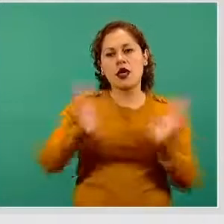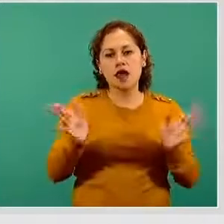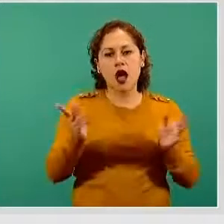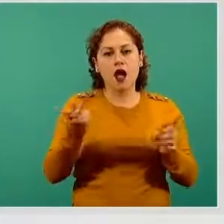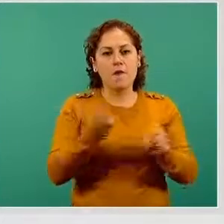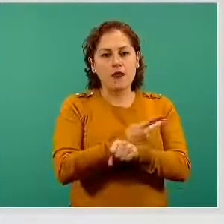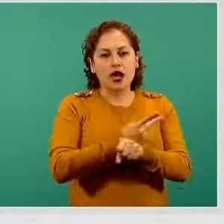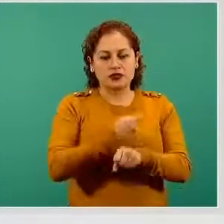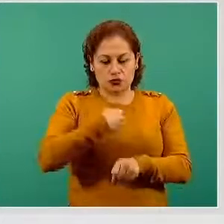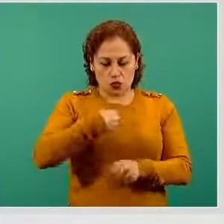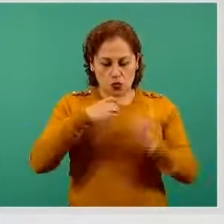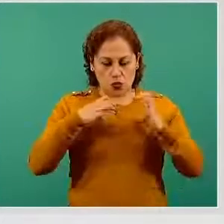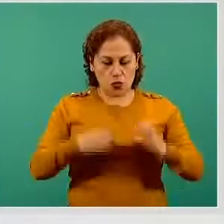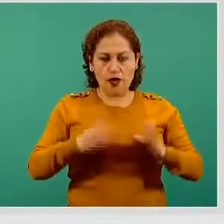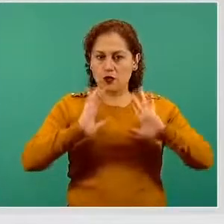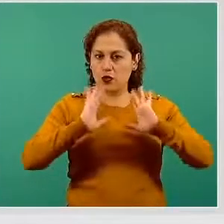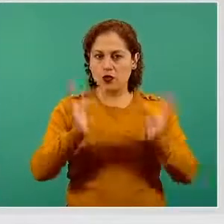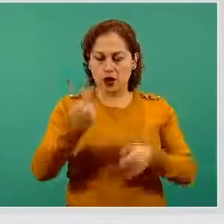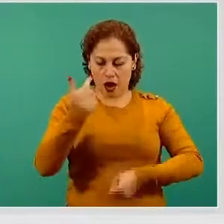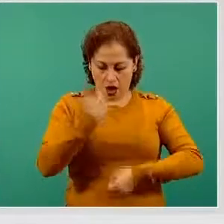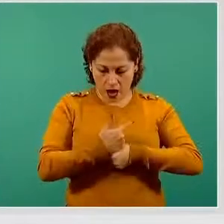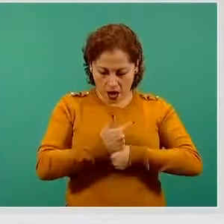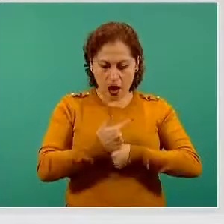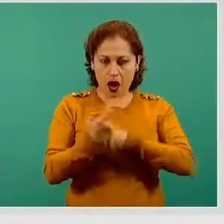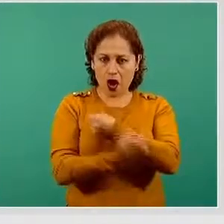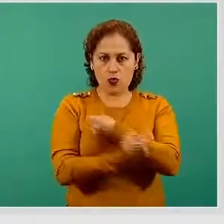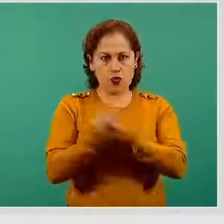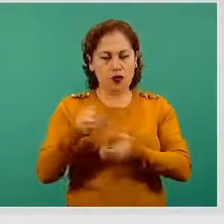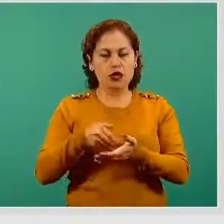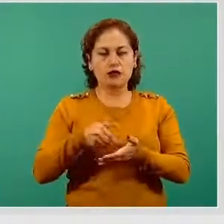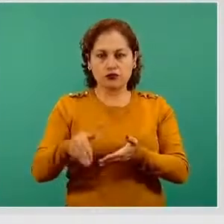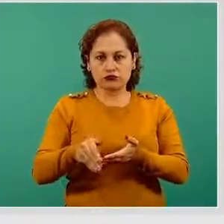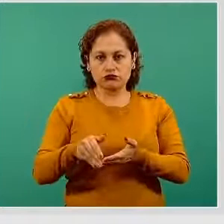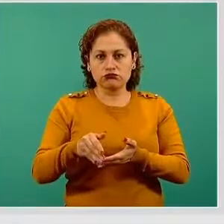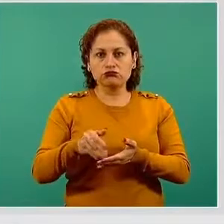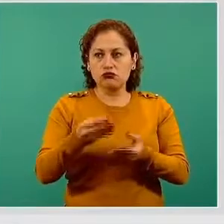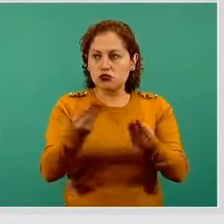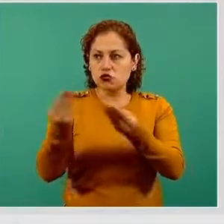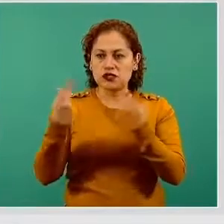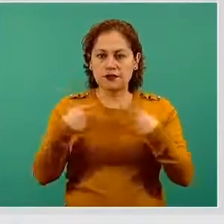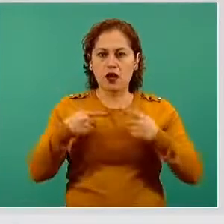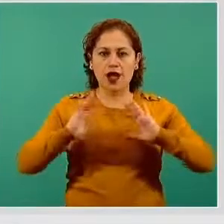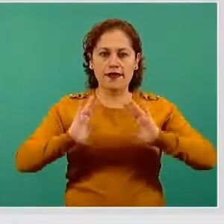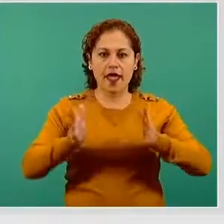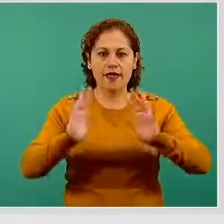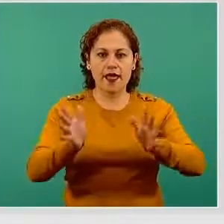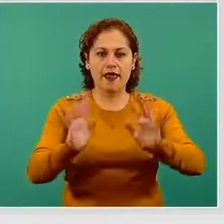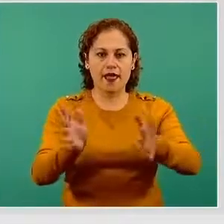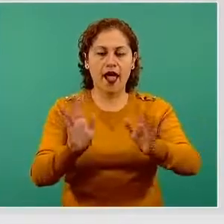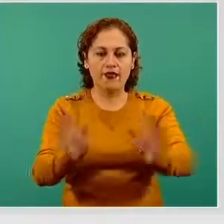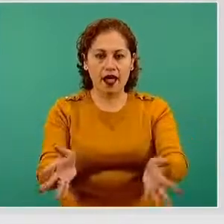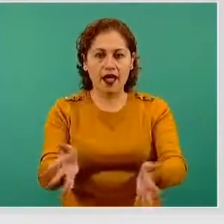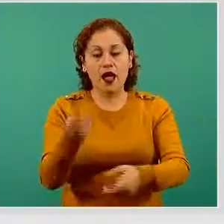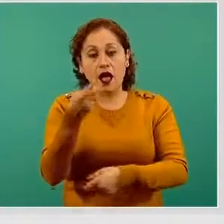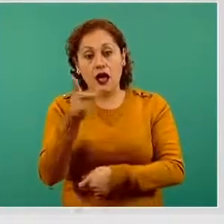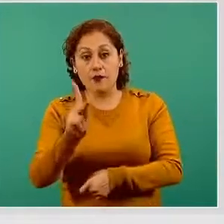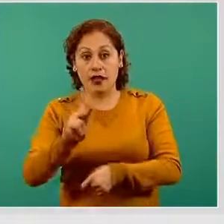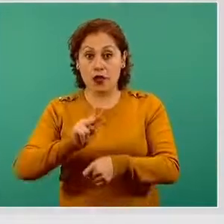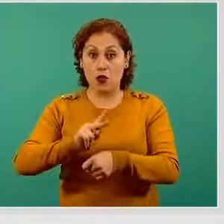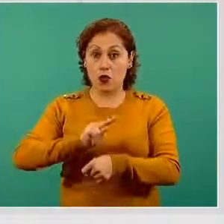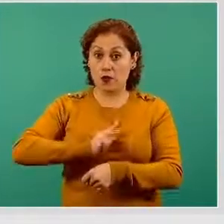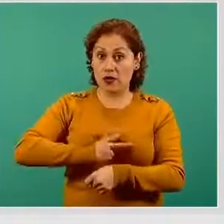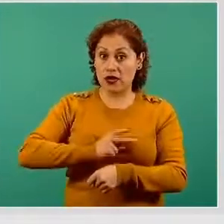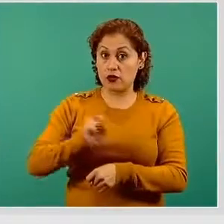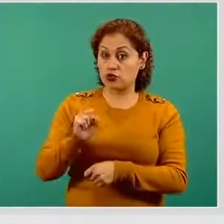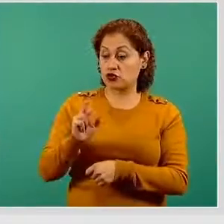que el virus obviamente encuentre y se transmita más rápidamente. Situación que no sucede con SARS-CoV-2. Ahora, ¿qué pasa? ¿Por qué una vez